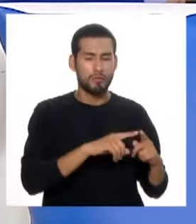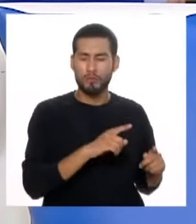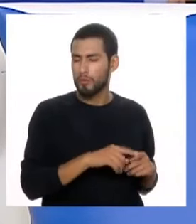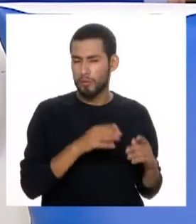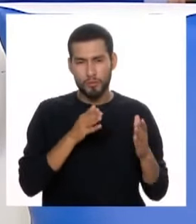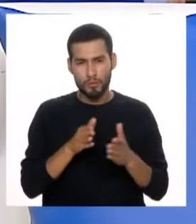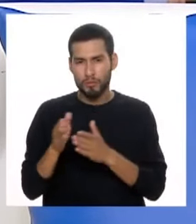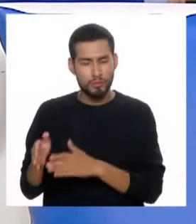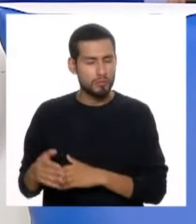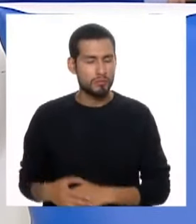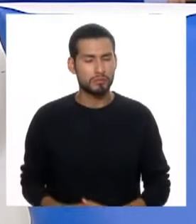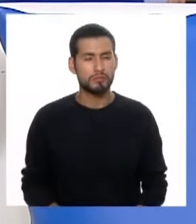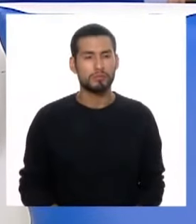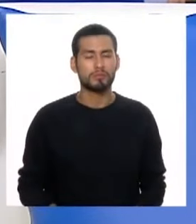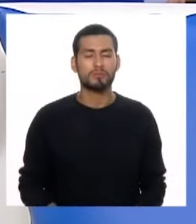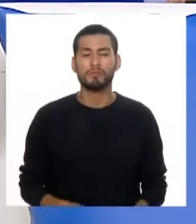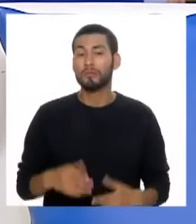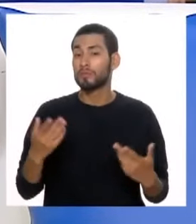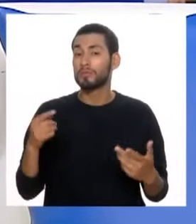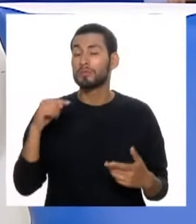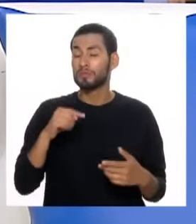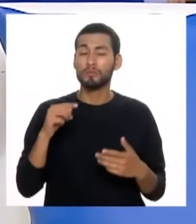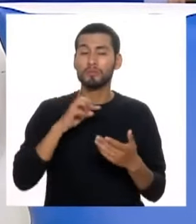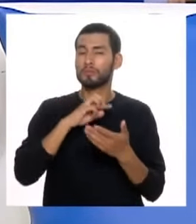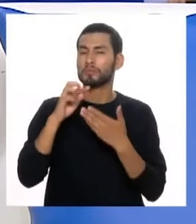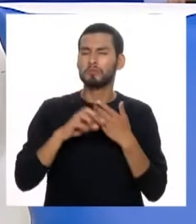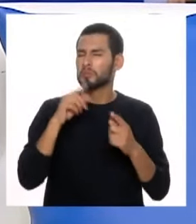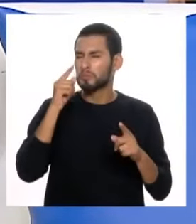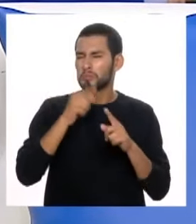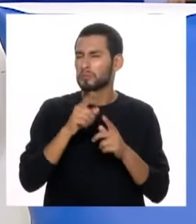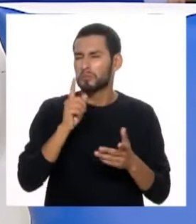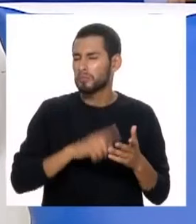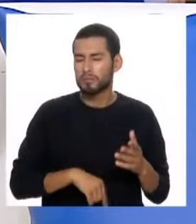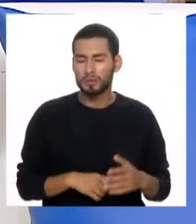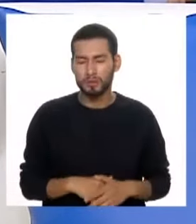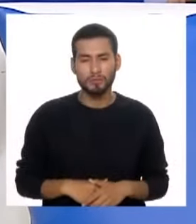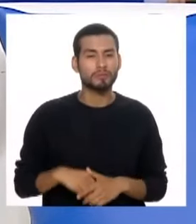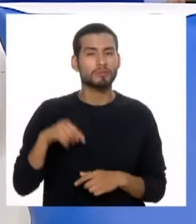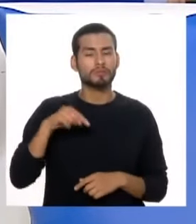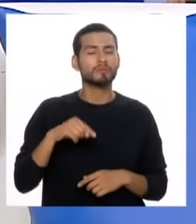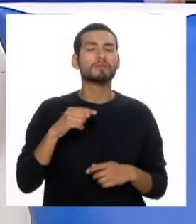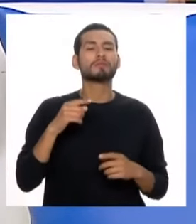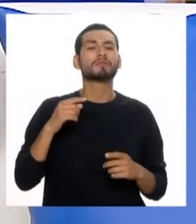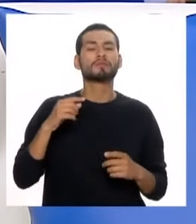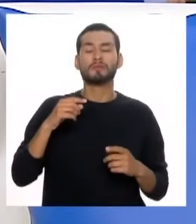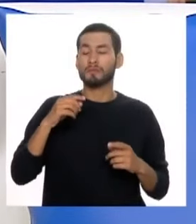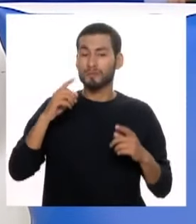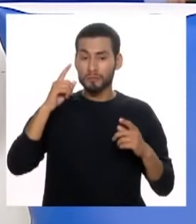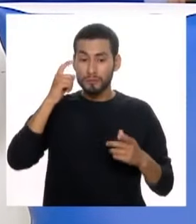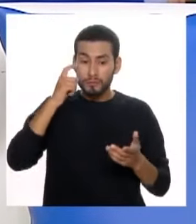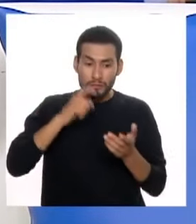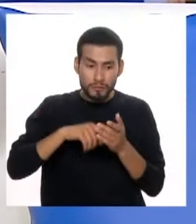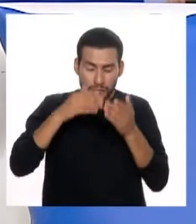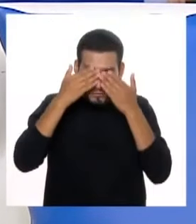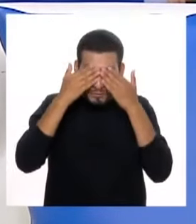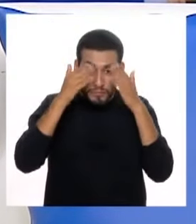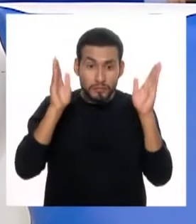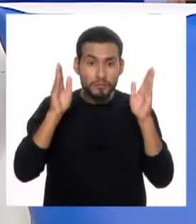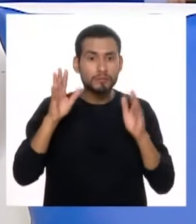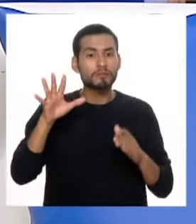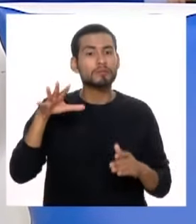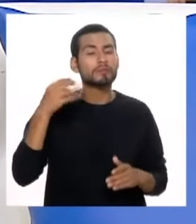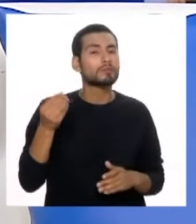espacios. Y la lógica de estas campañas siempre es la misma. Date cuenta que a veces estamos